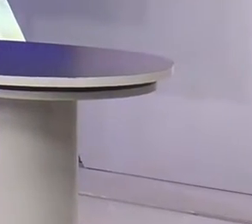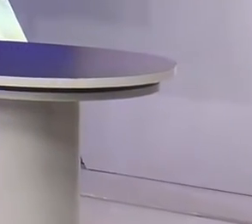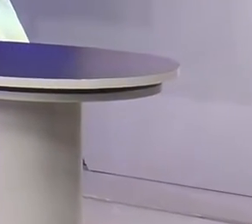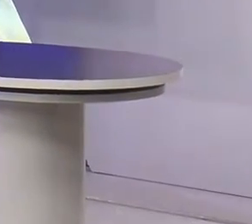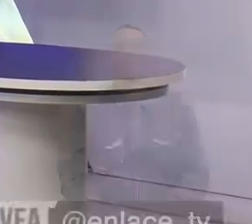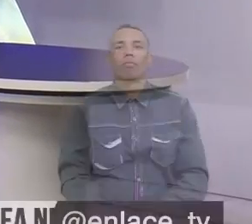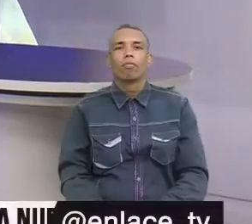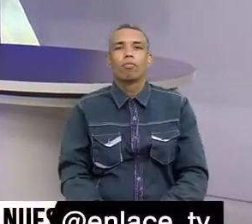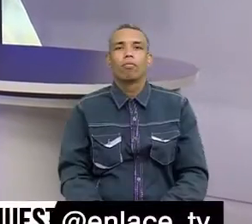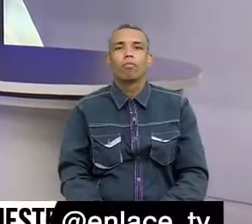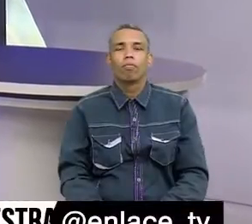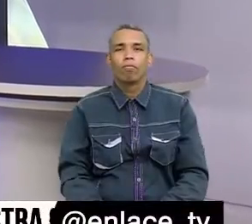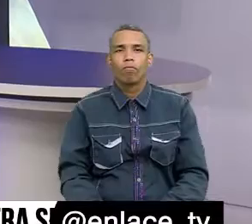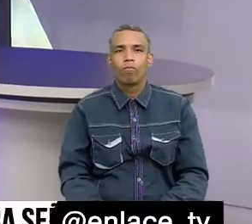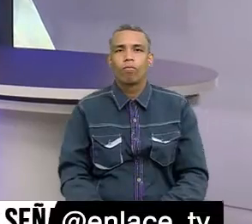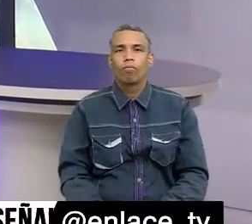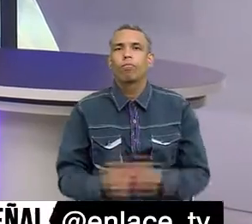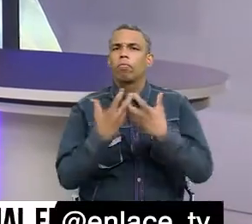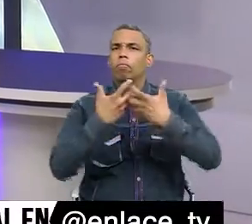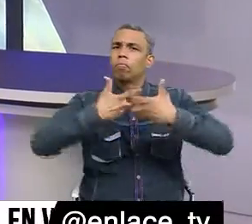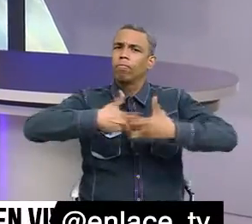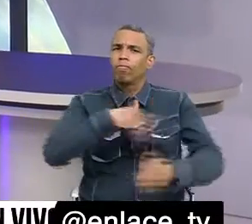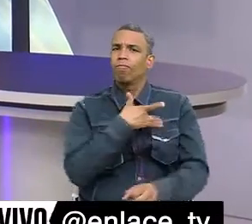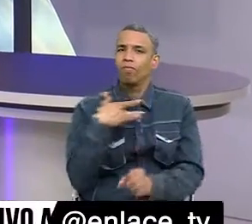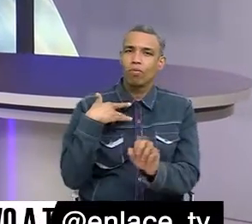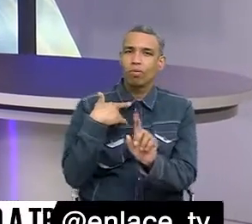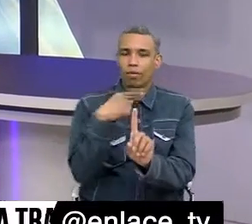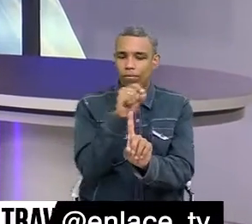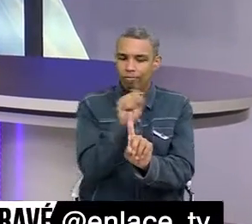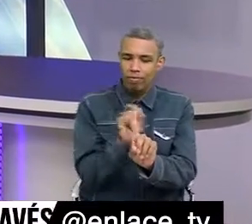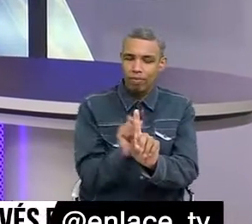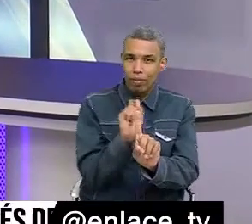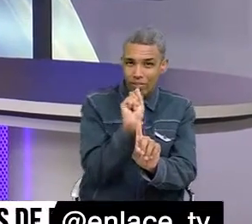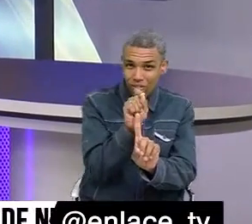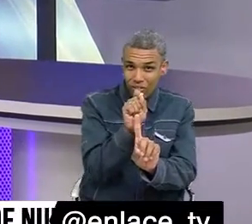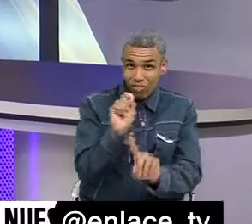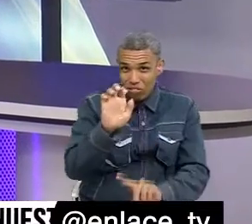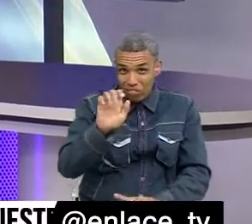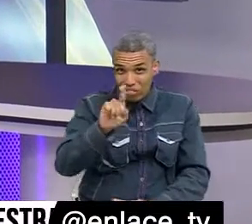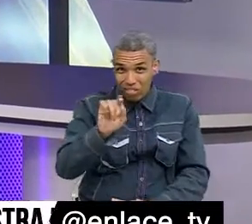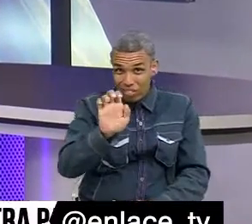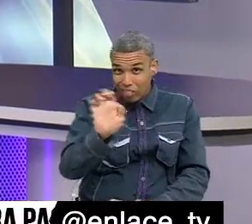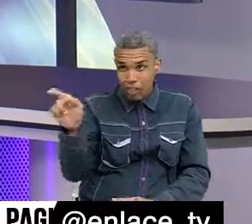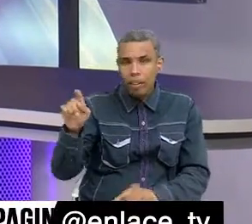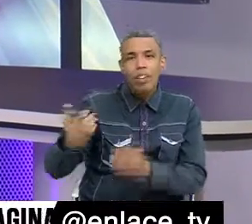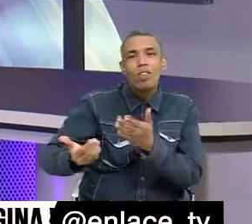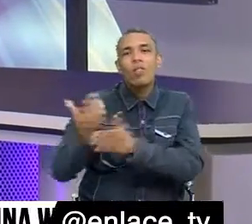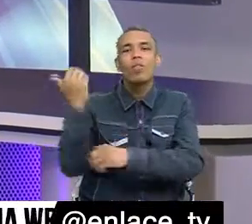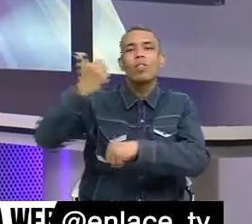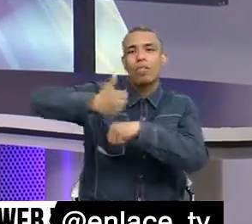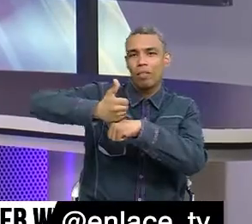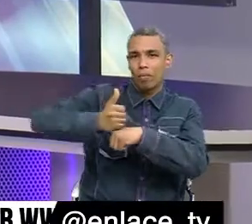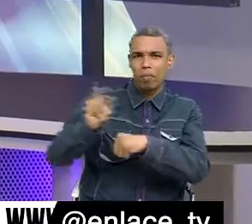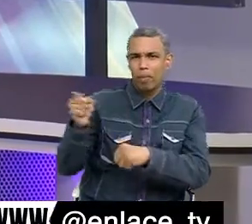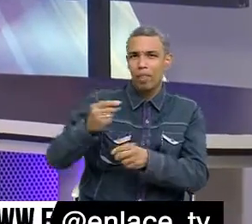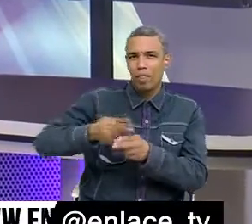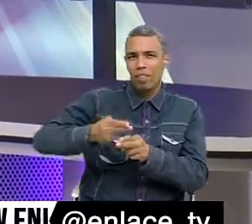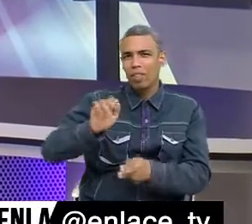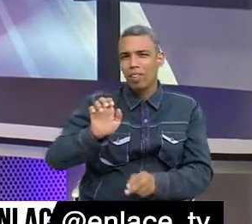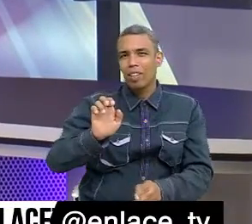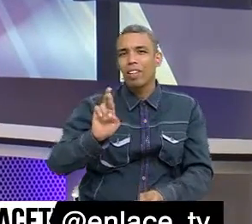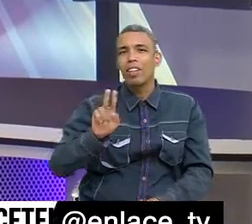La empresa social del Estado S tiene nuevo gerente. Se trata del médico cirujano Ernesto Vera. Autoridades municipales